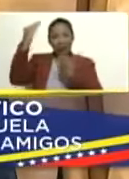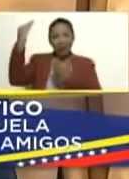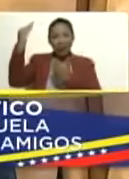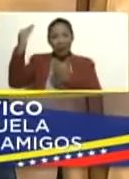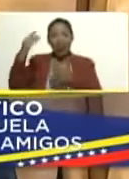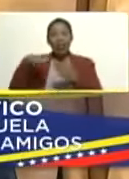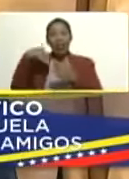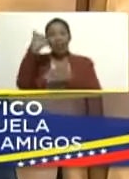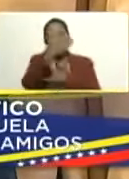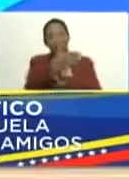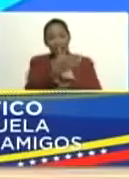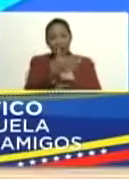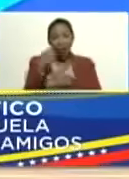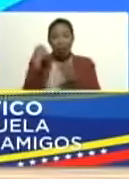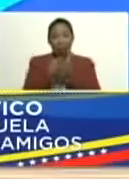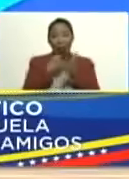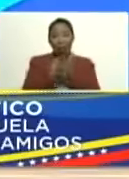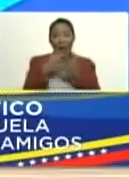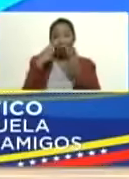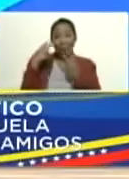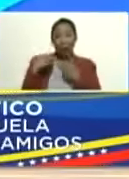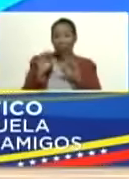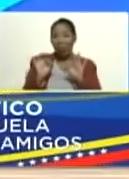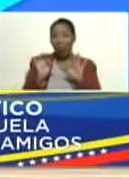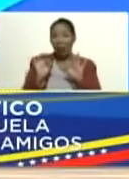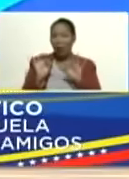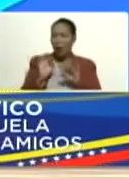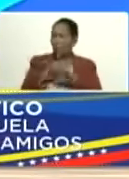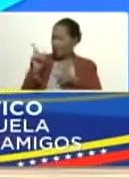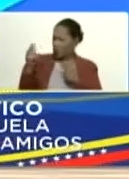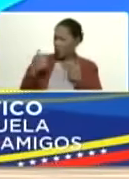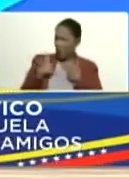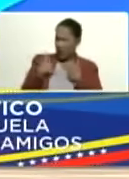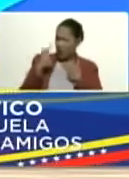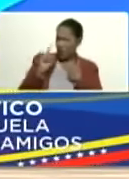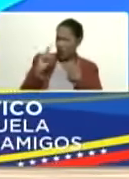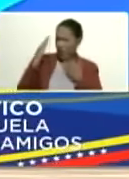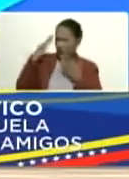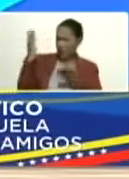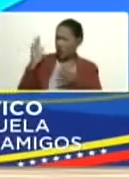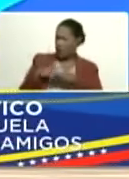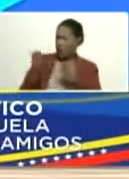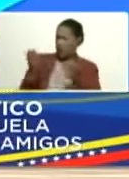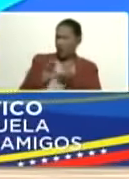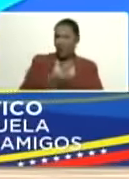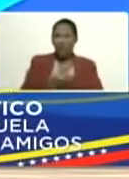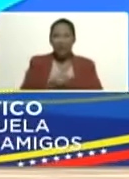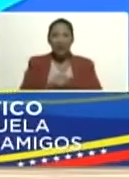reclama. ¿Por qué tú no me saludabas, Silita? ¿Ah?